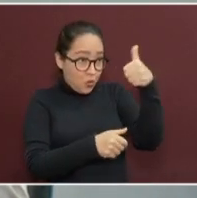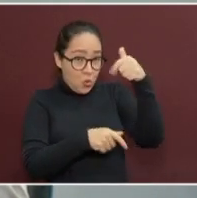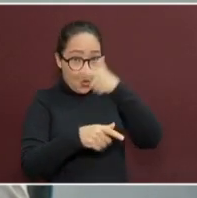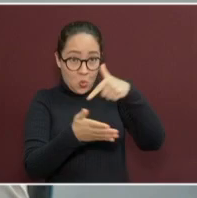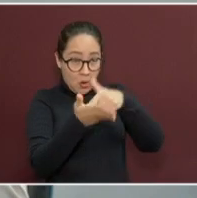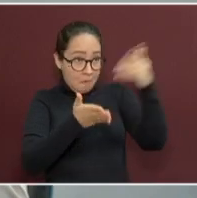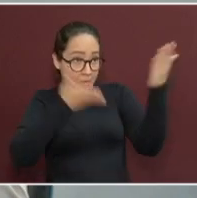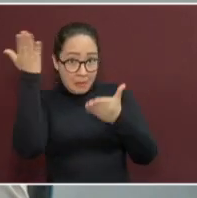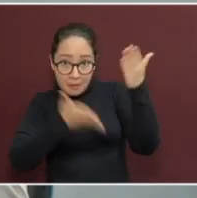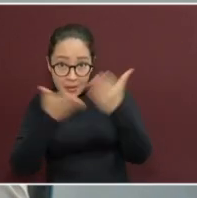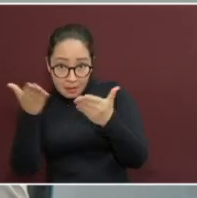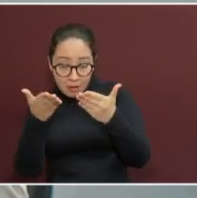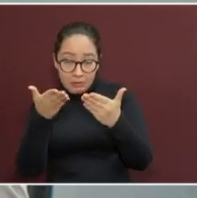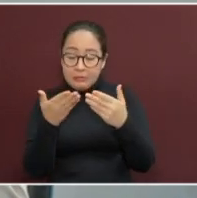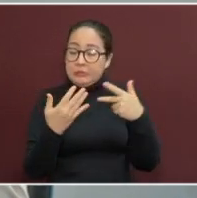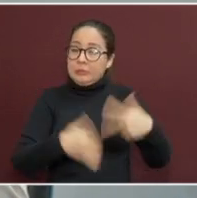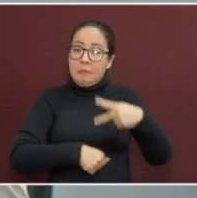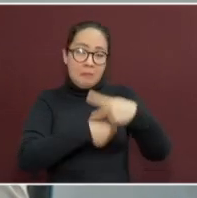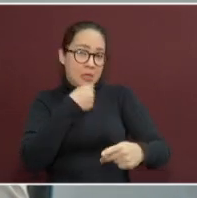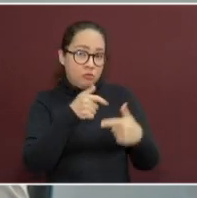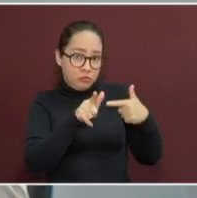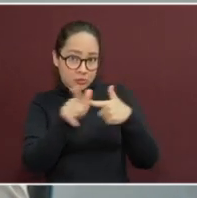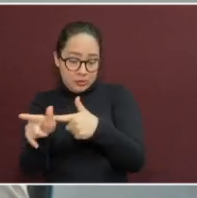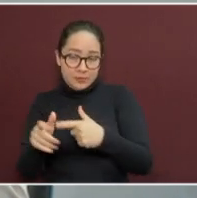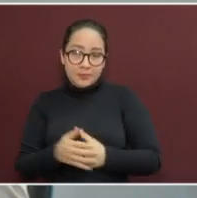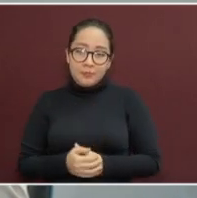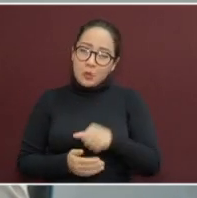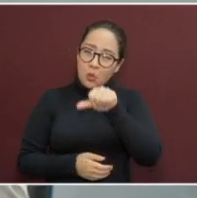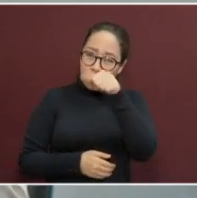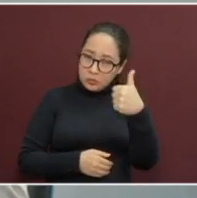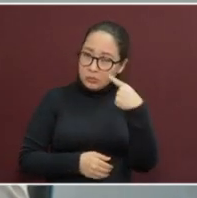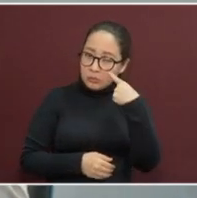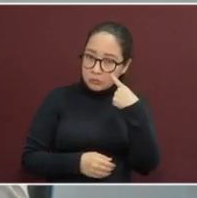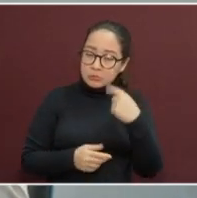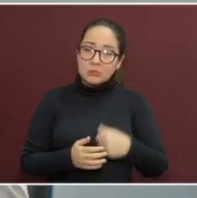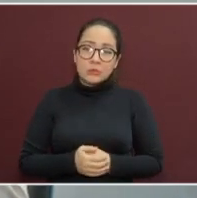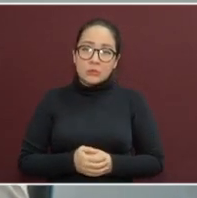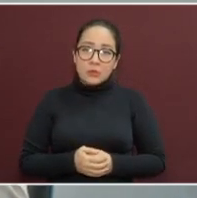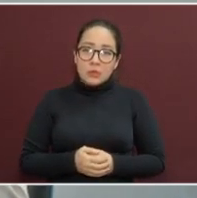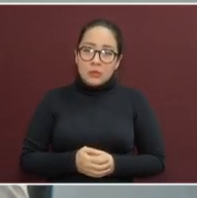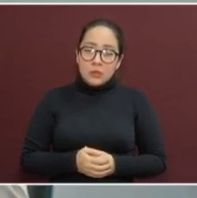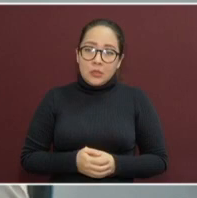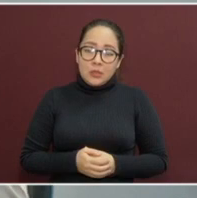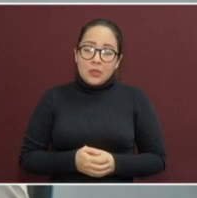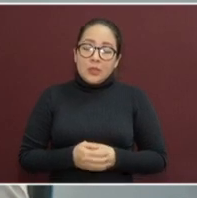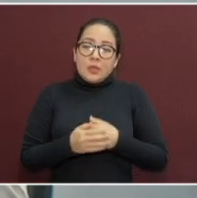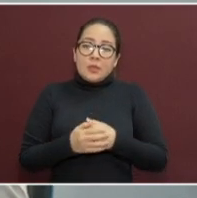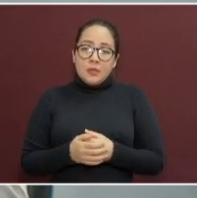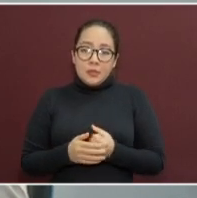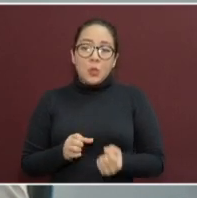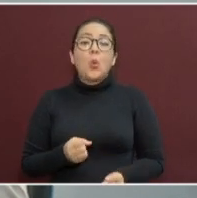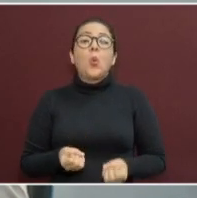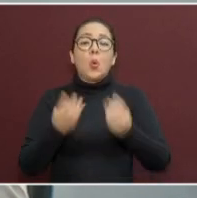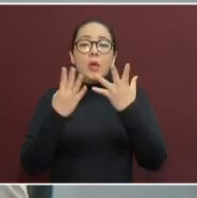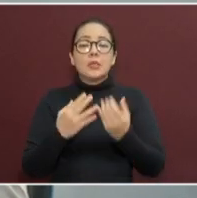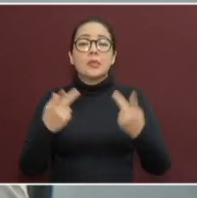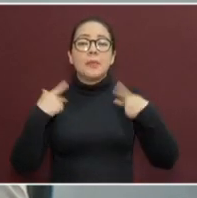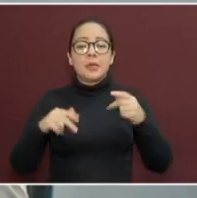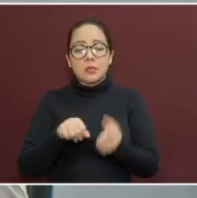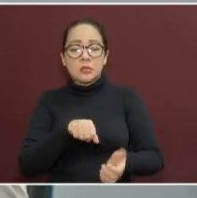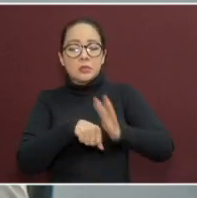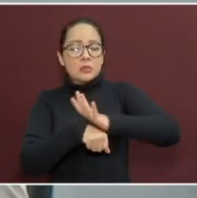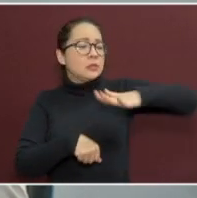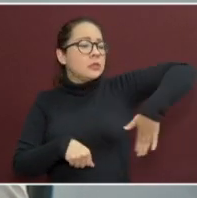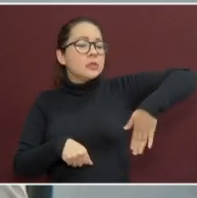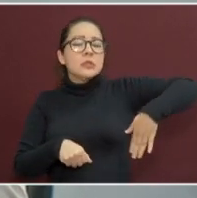el riesgo se mantiene alto otro factor importante a considerar es la cantidad de casos que han notificado en los últimos